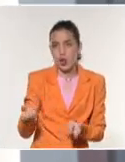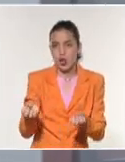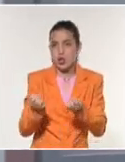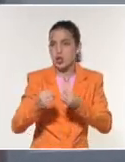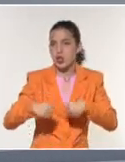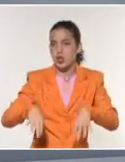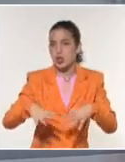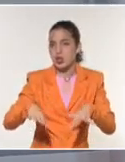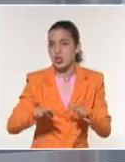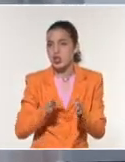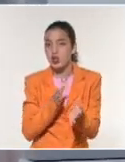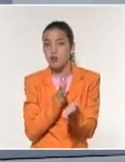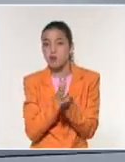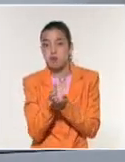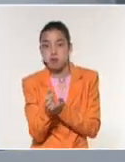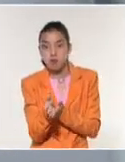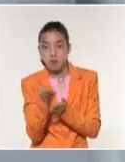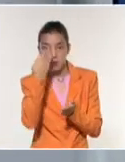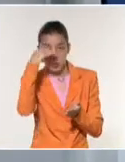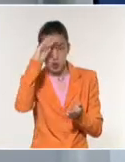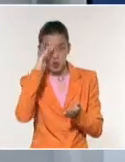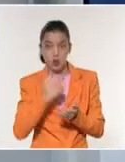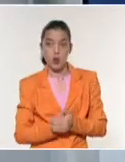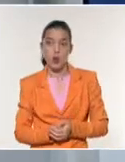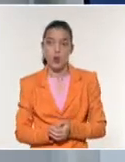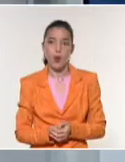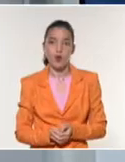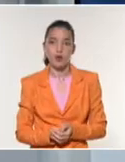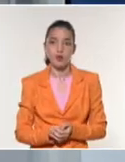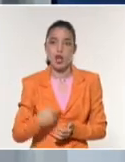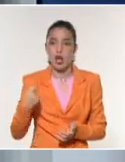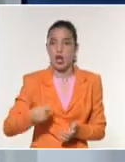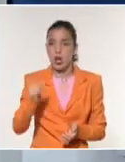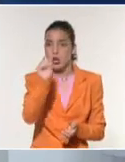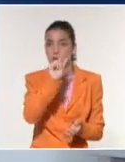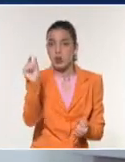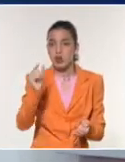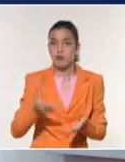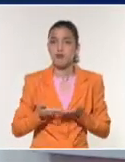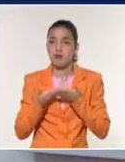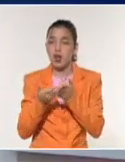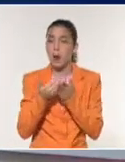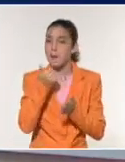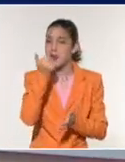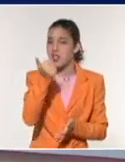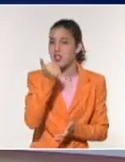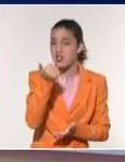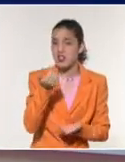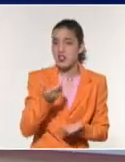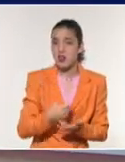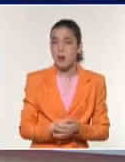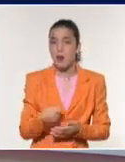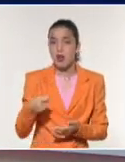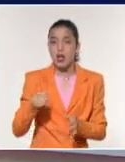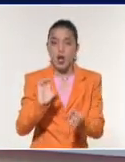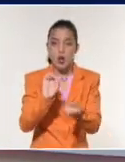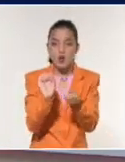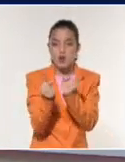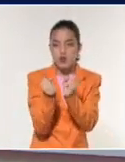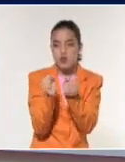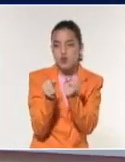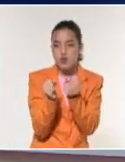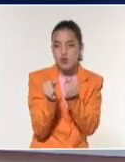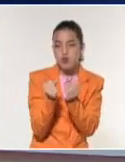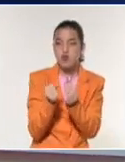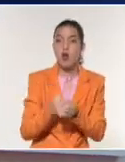cotidianamente en Cuba. Los tribunales otorgan beneficios a personas que están sancionadas. Después, los tribunales tienen que controlar a esas personas. Si cumplen